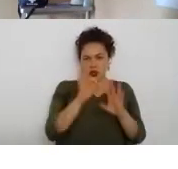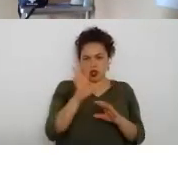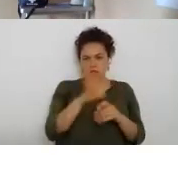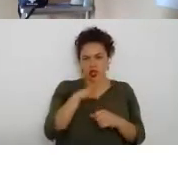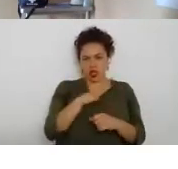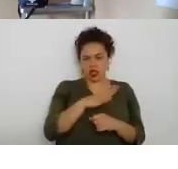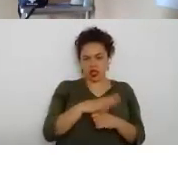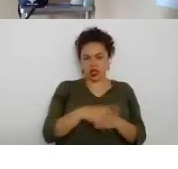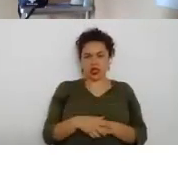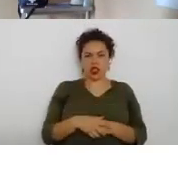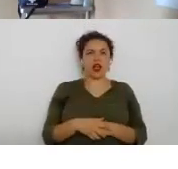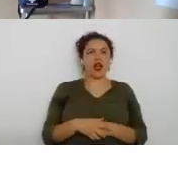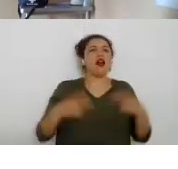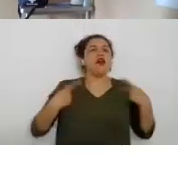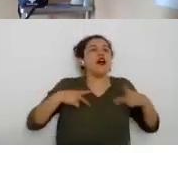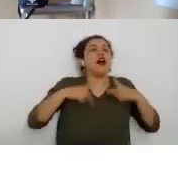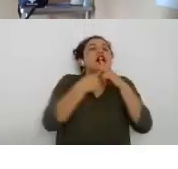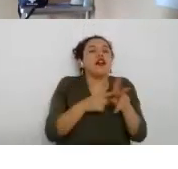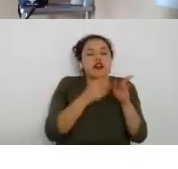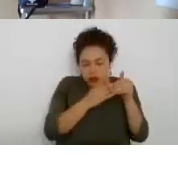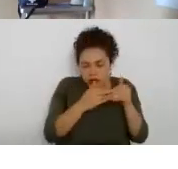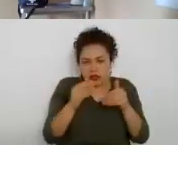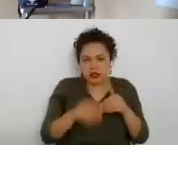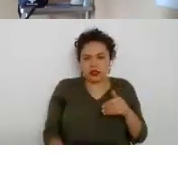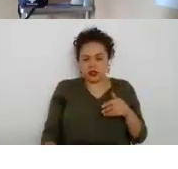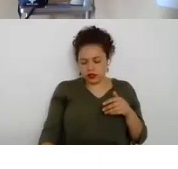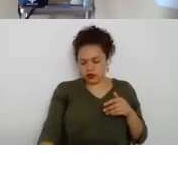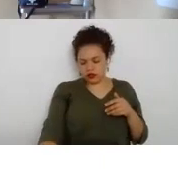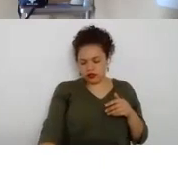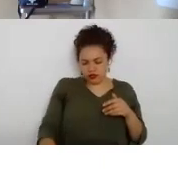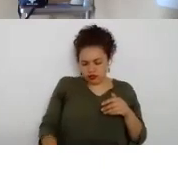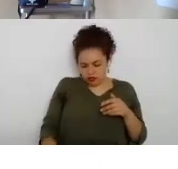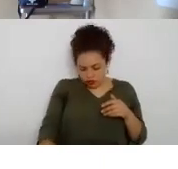al agente que la causó. ¿Ok? ¿Por qué creen que sea